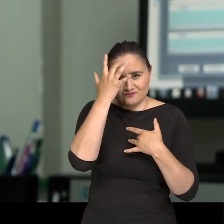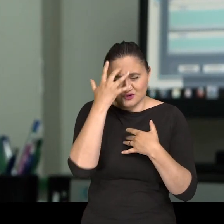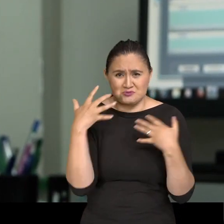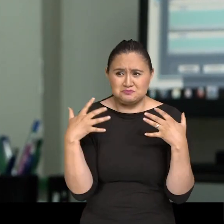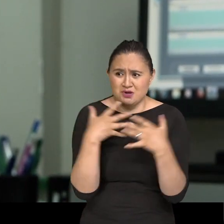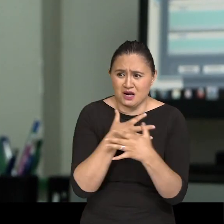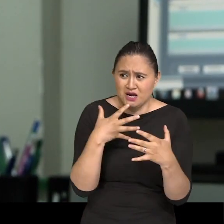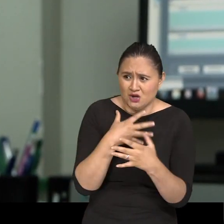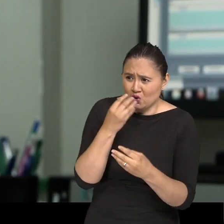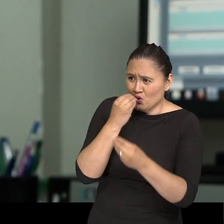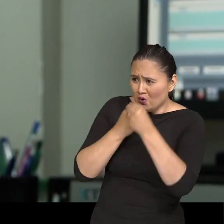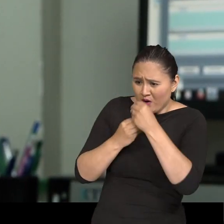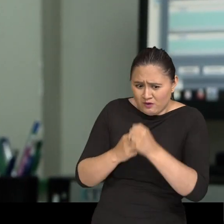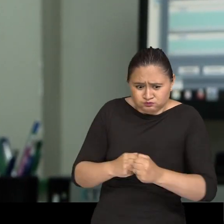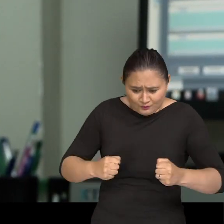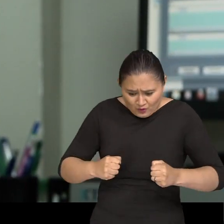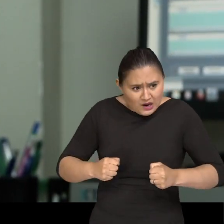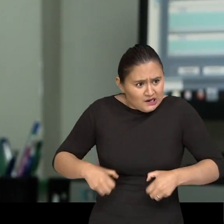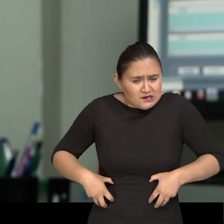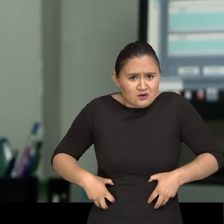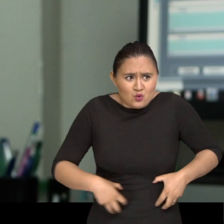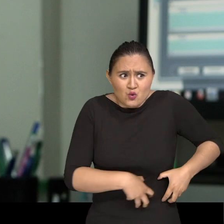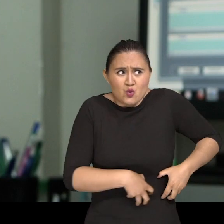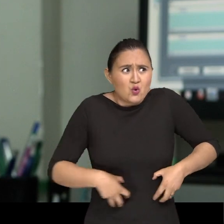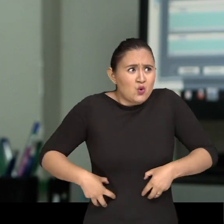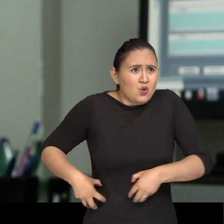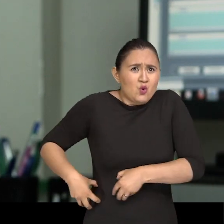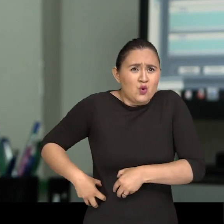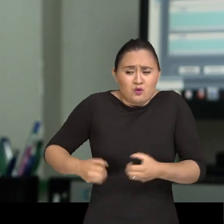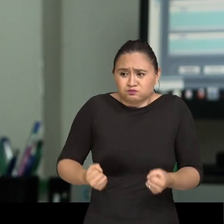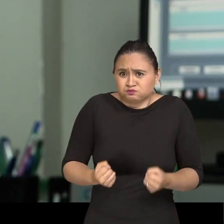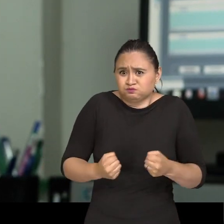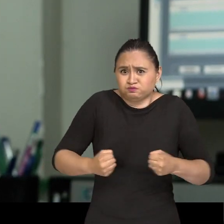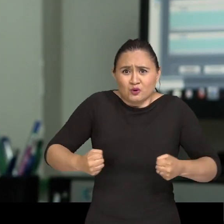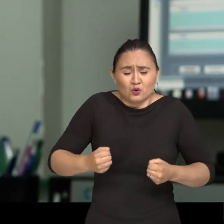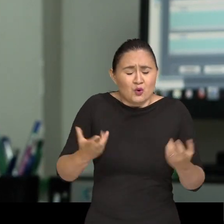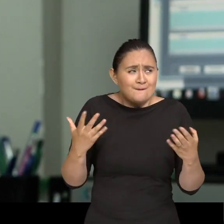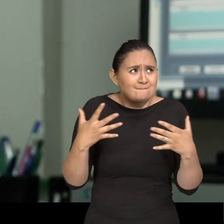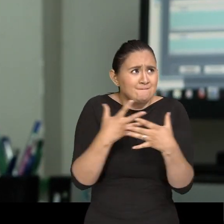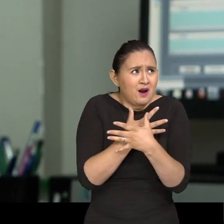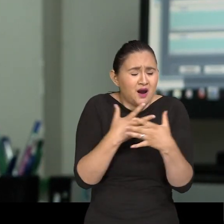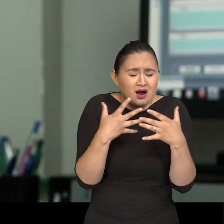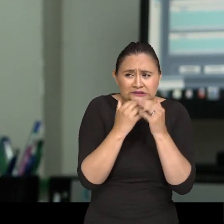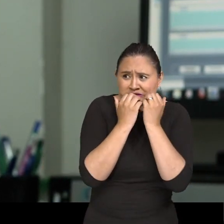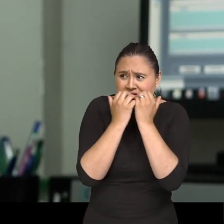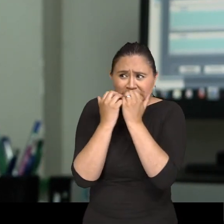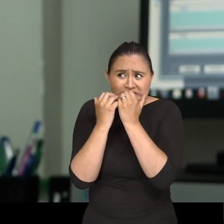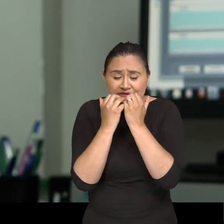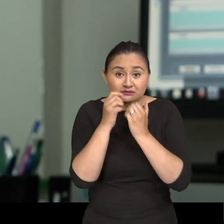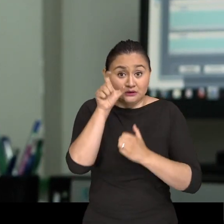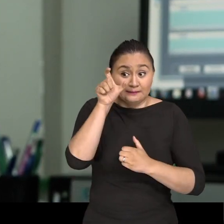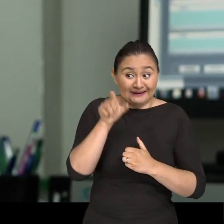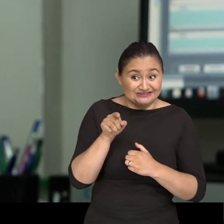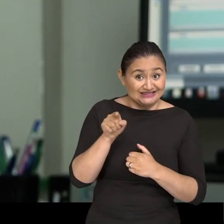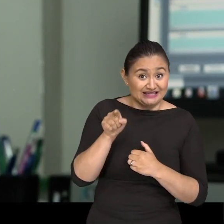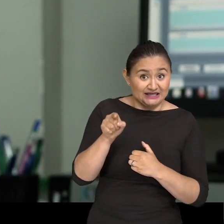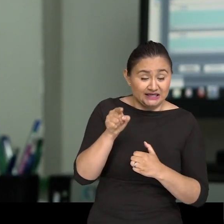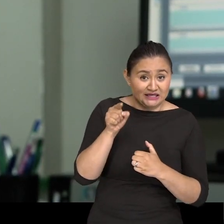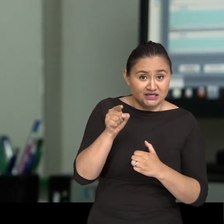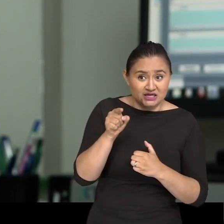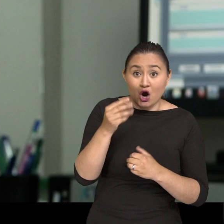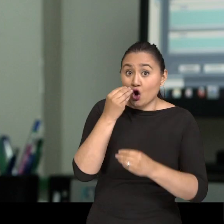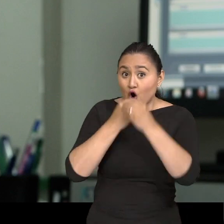constante un miedo a subir de peso y estoy lo que hace pues que el paciente pues